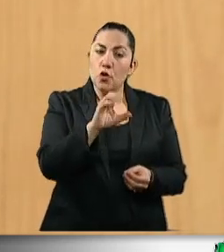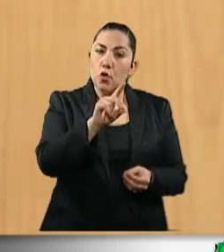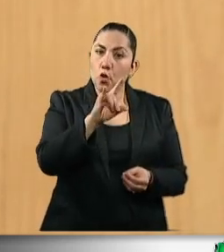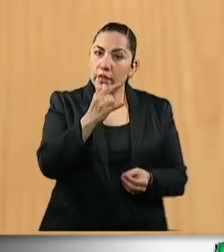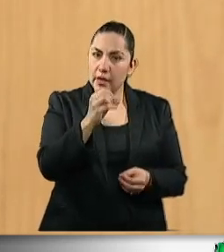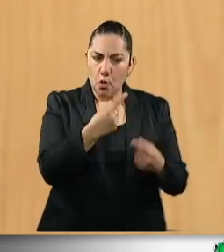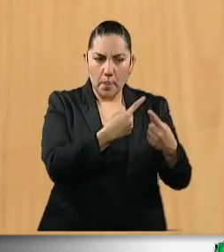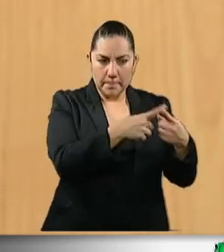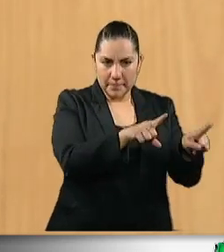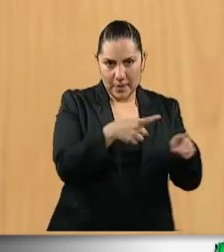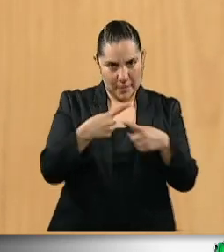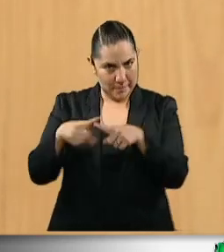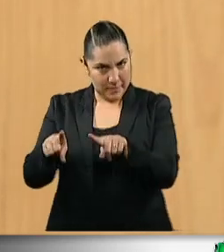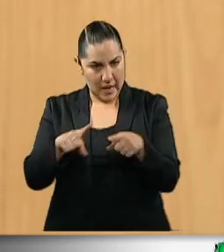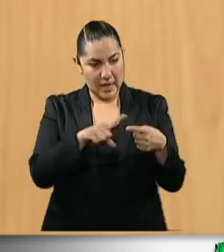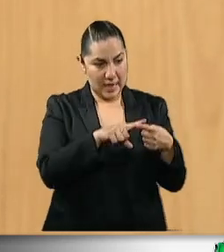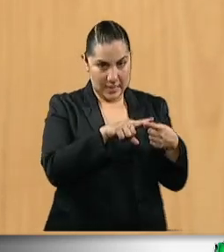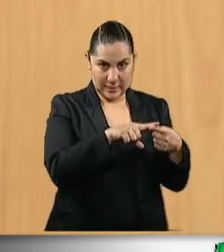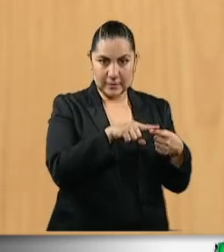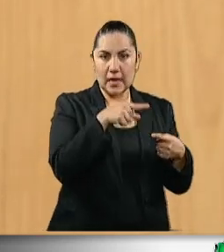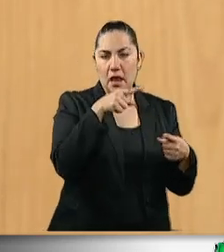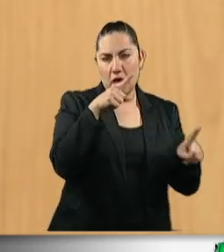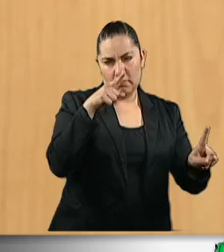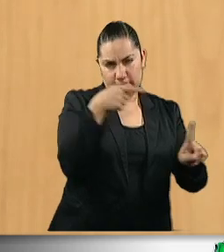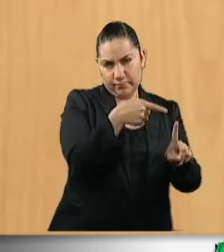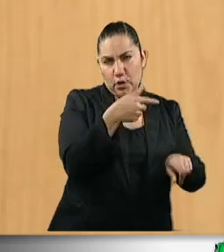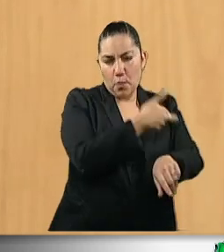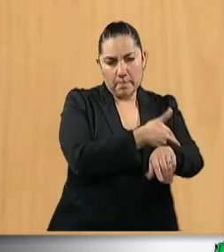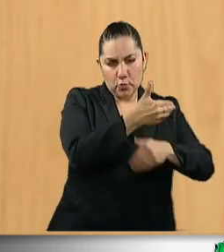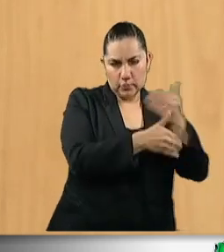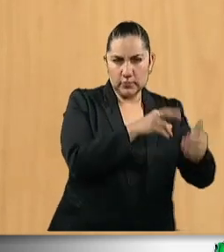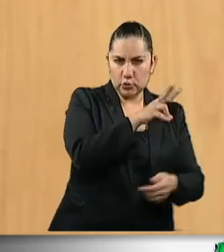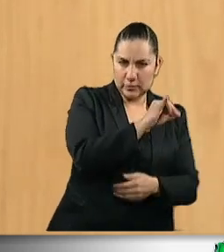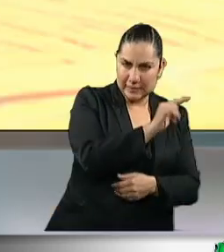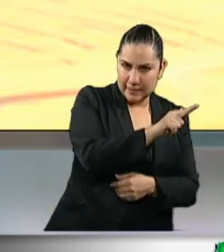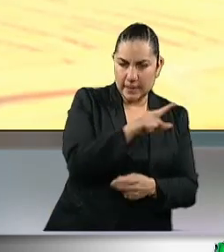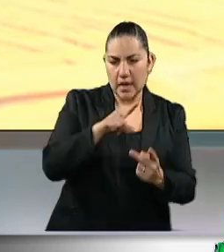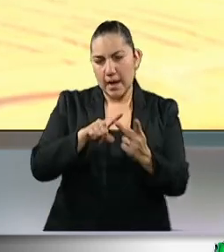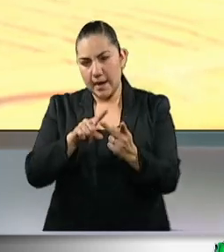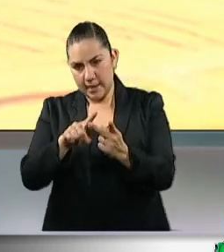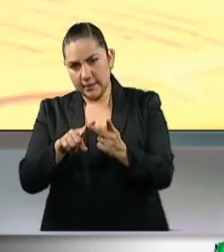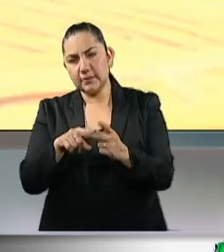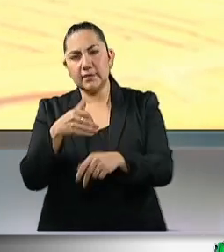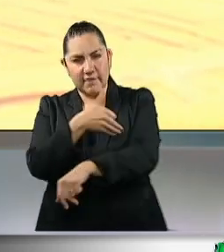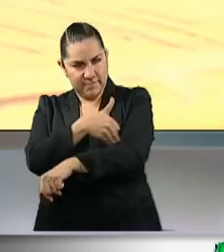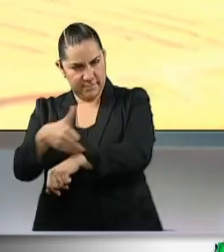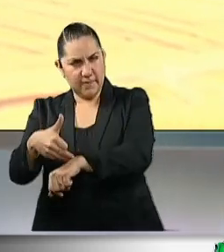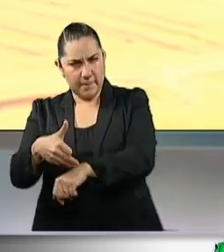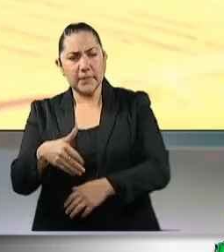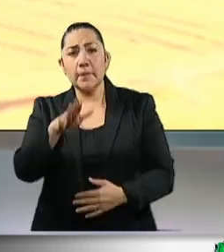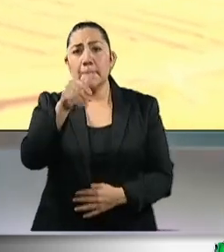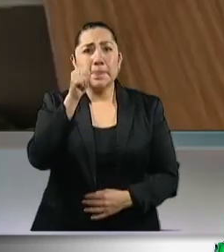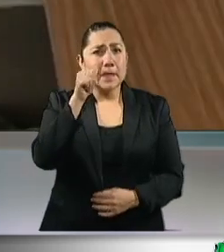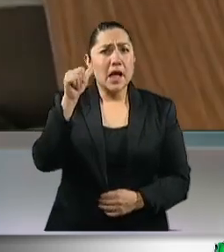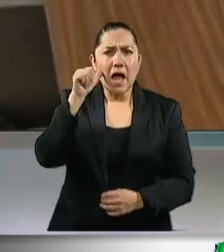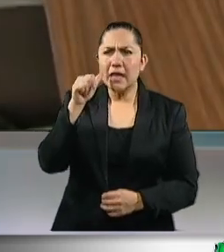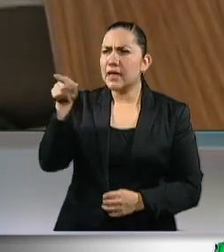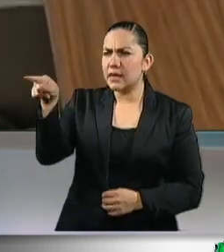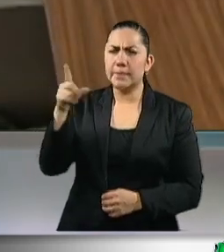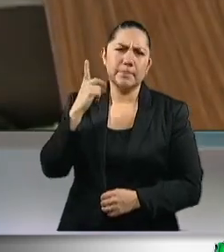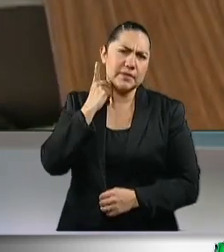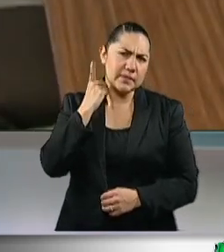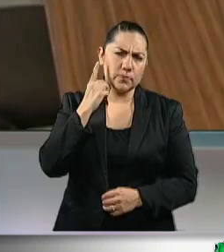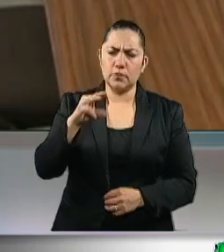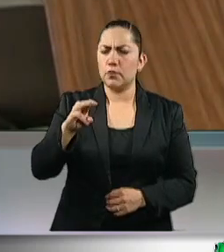procedimientos civiles y uno de procedimientos más familiares. Ayer lo comentó el diputado